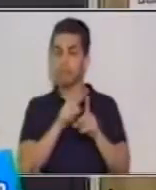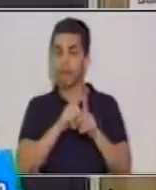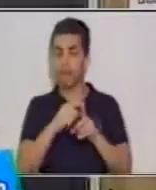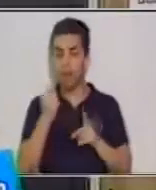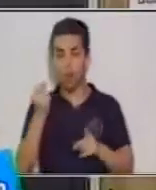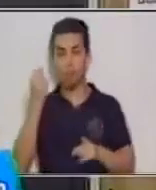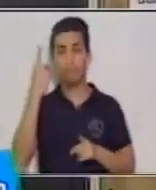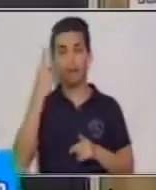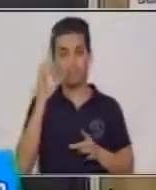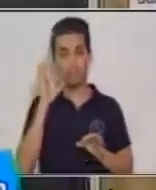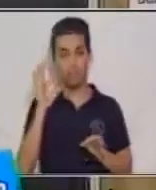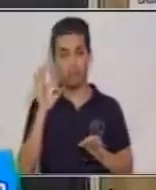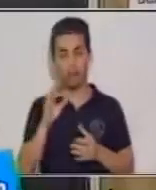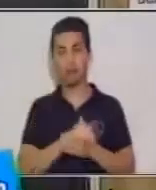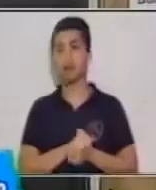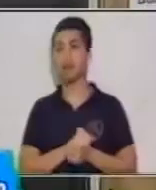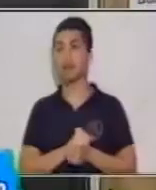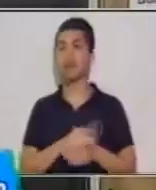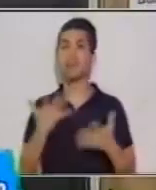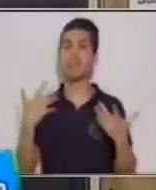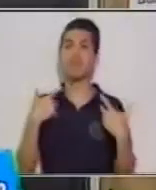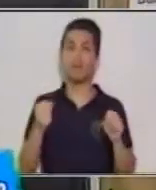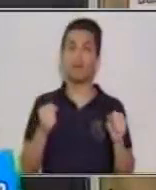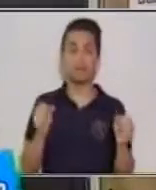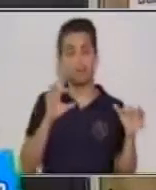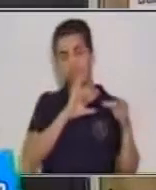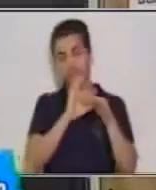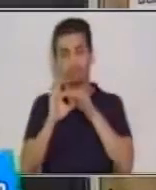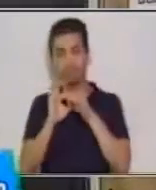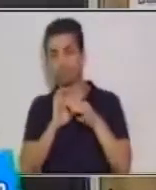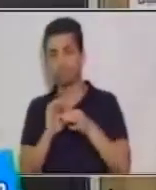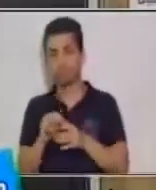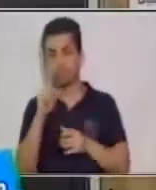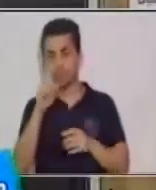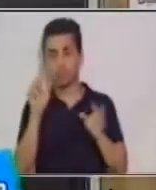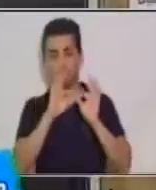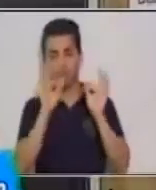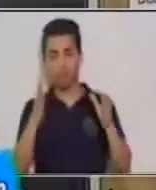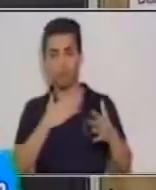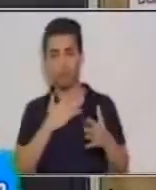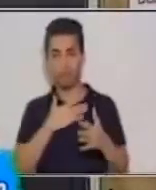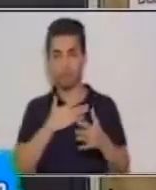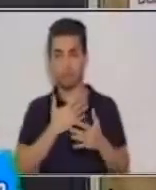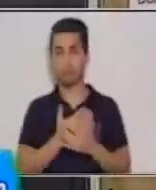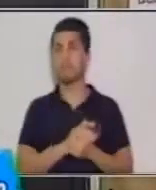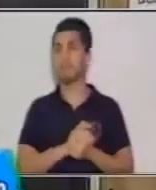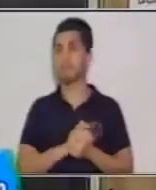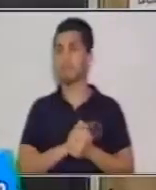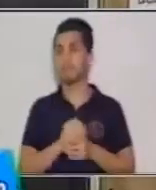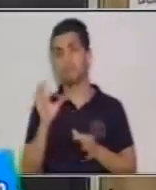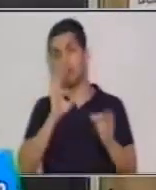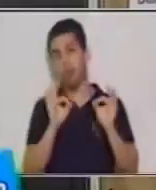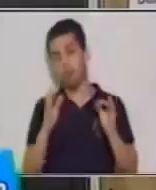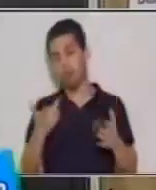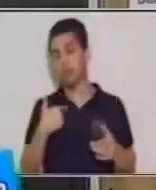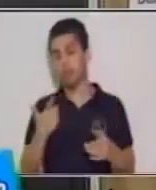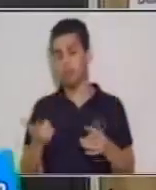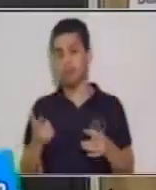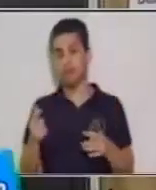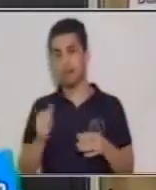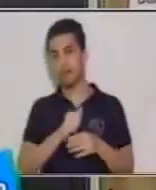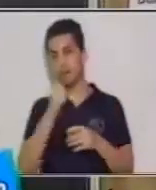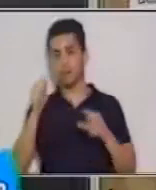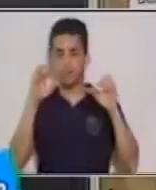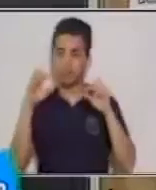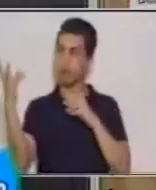algo y lo vamos a relacionar con un hecho nuestro o un hecho que alguien nos